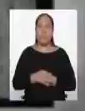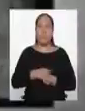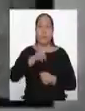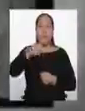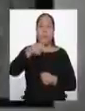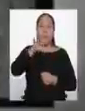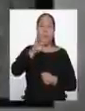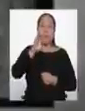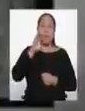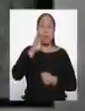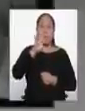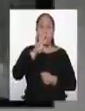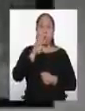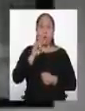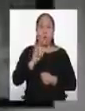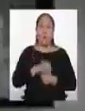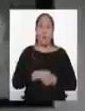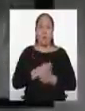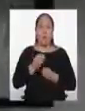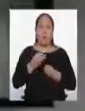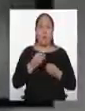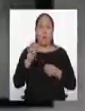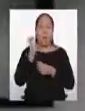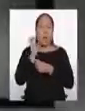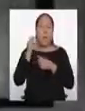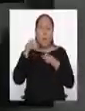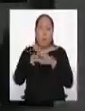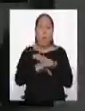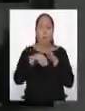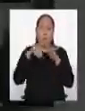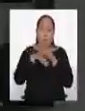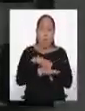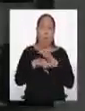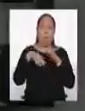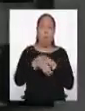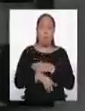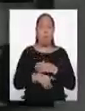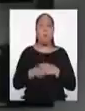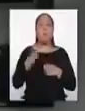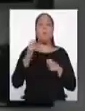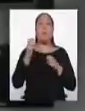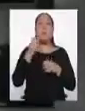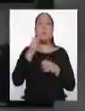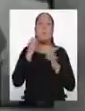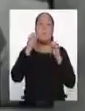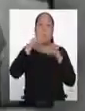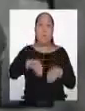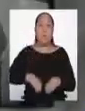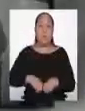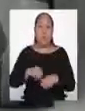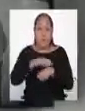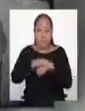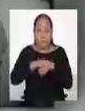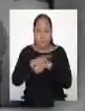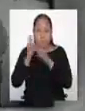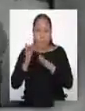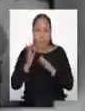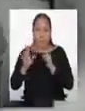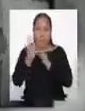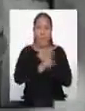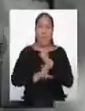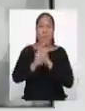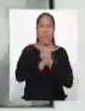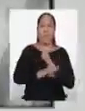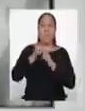En 1940, ante las frecuentes provocaciones ecuatorianas, se diseñó el Plan de Operaciones destinado a la defensa de